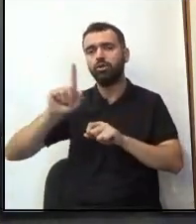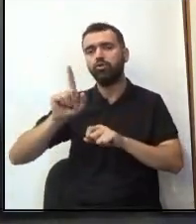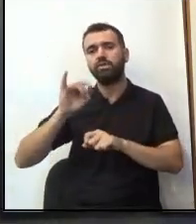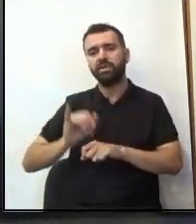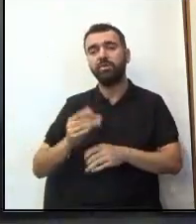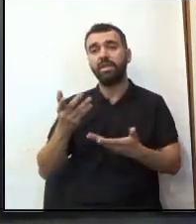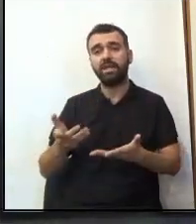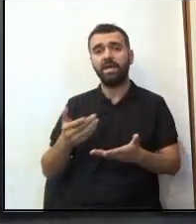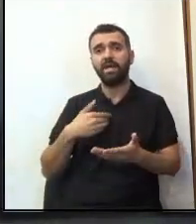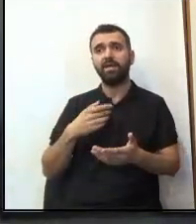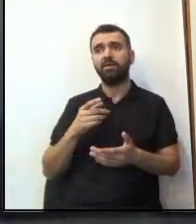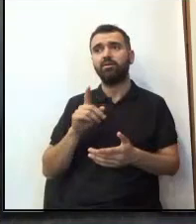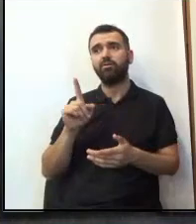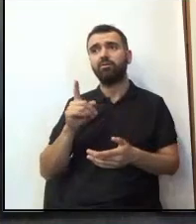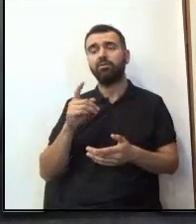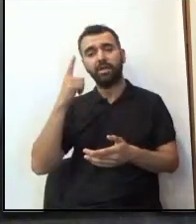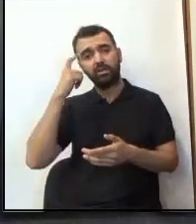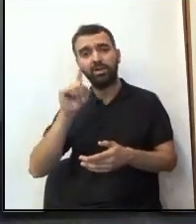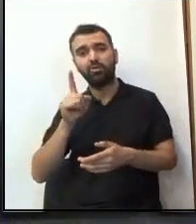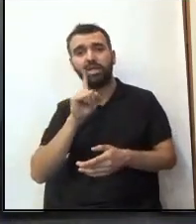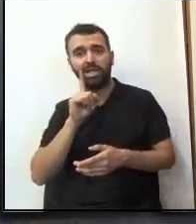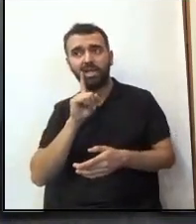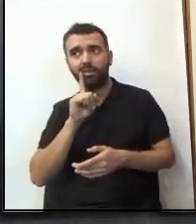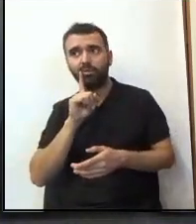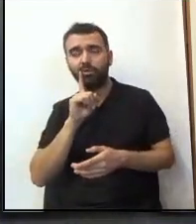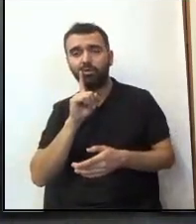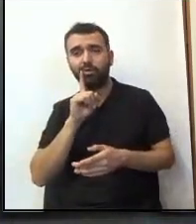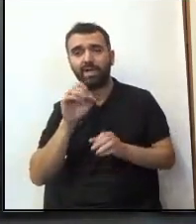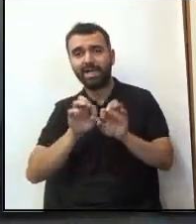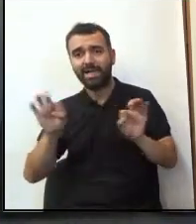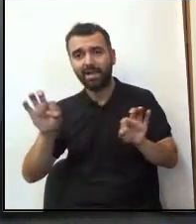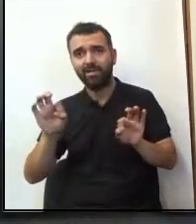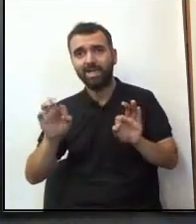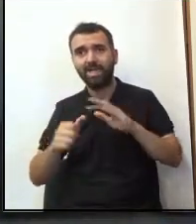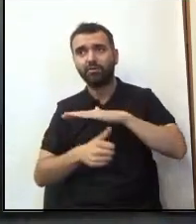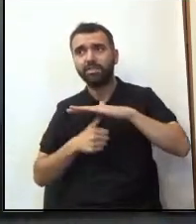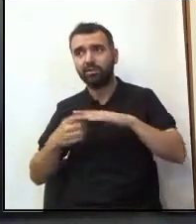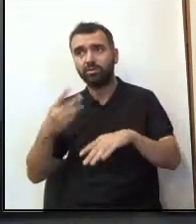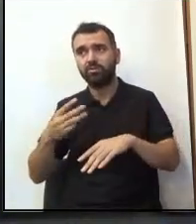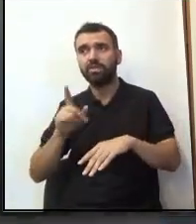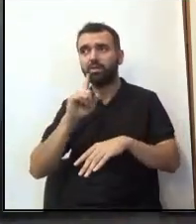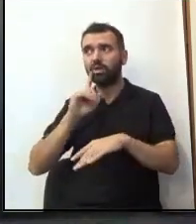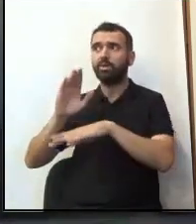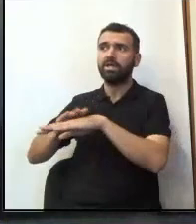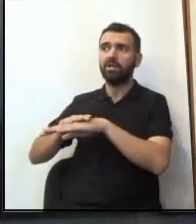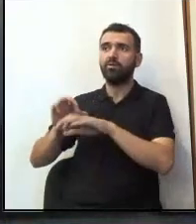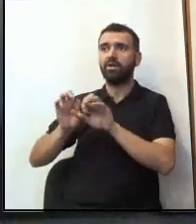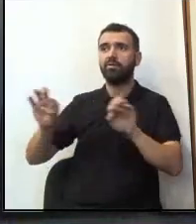ni siquiera contamos con el cable, el Consejo Municipal, para poder hacer ese funcionamiento. Tenemos que pedirlo informática.